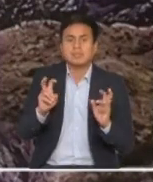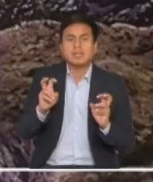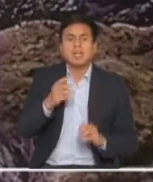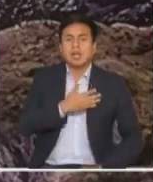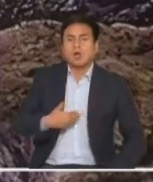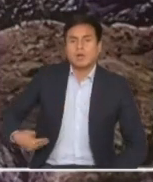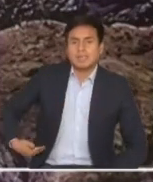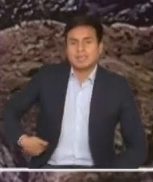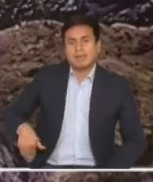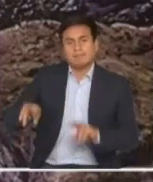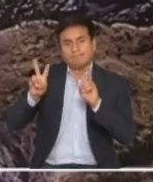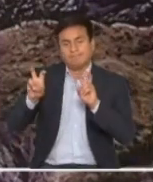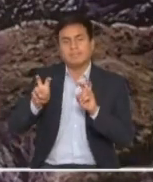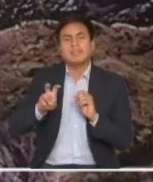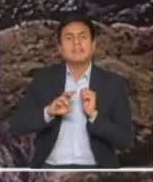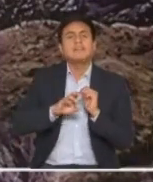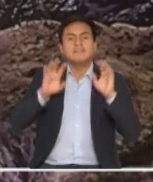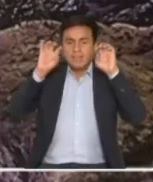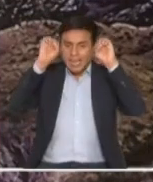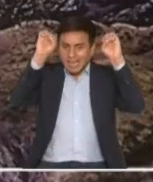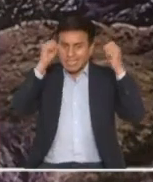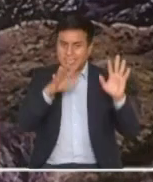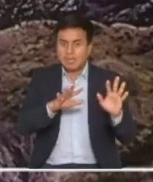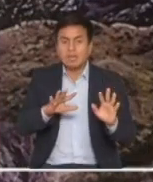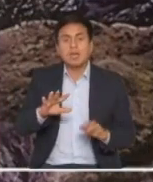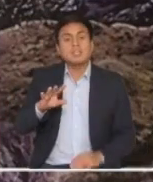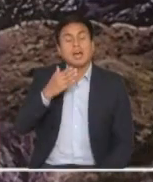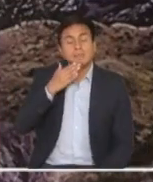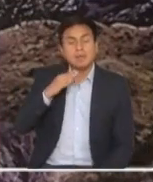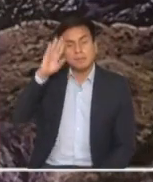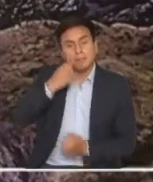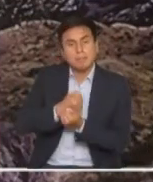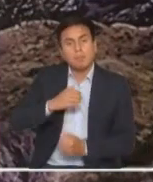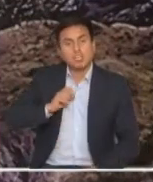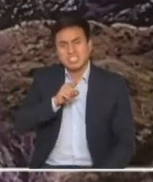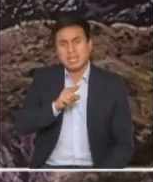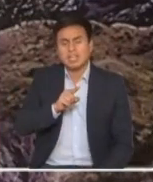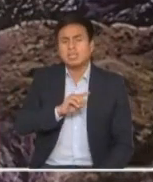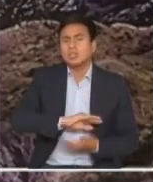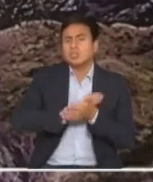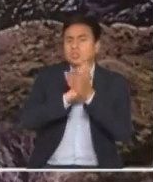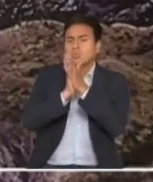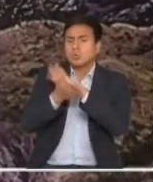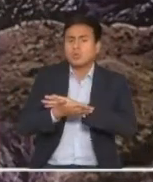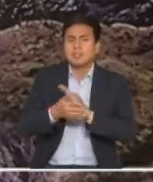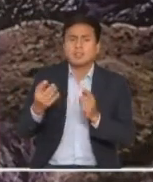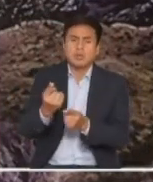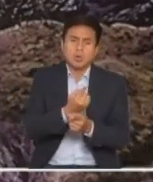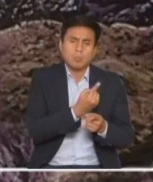gubernamental a nivel de fiscalía a nivel policial todas las